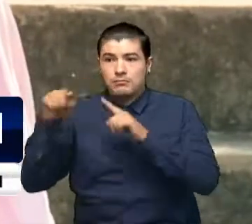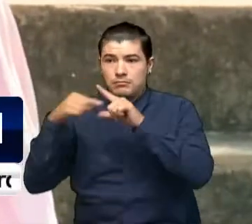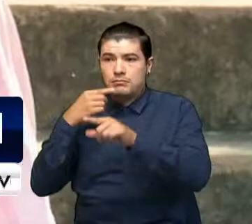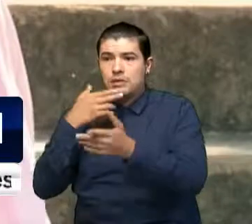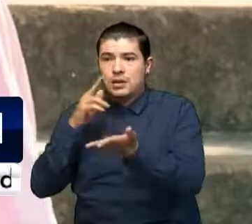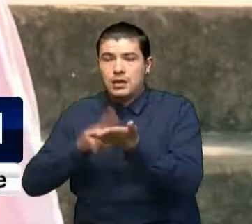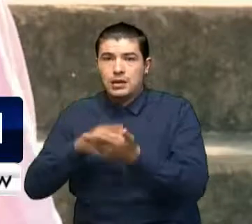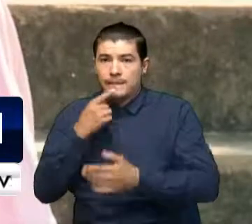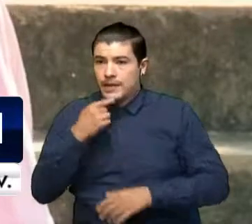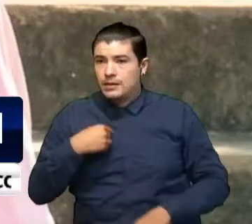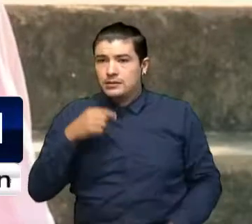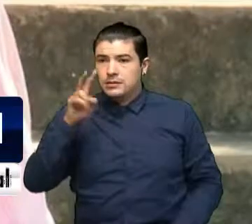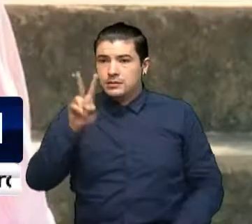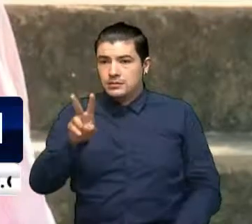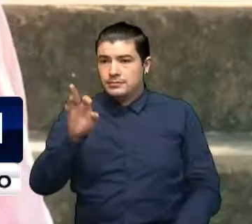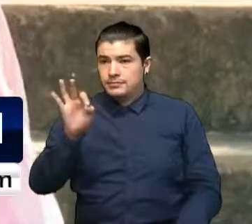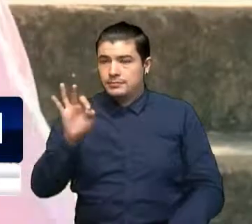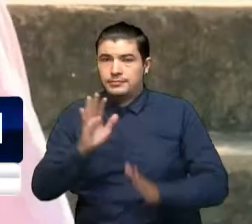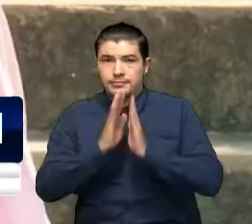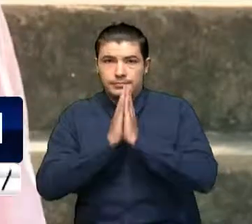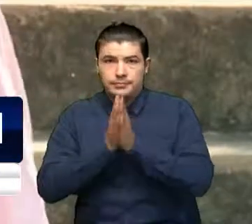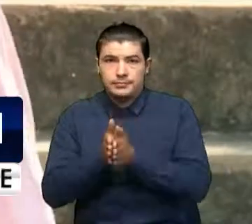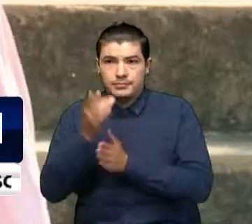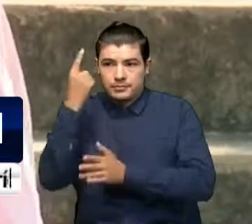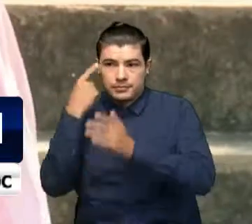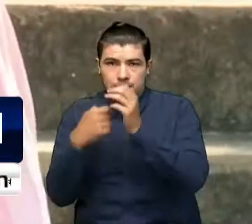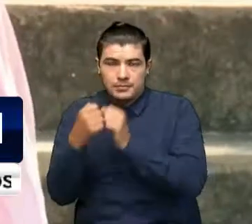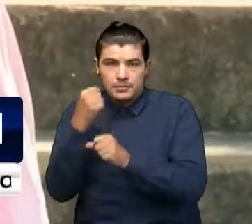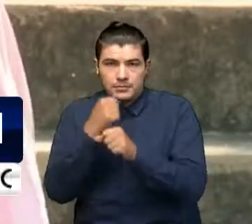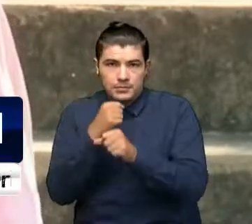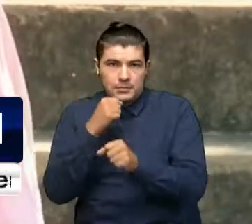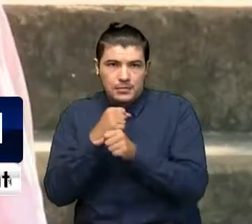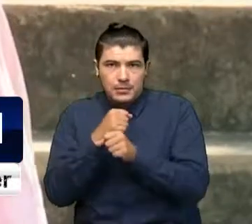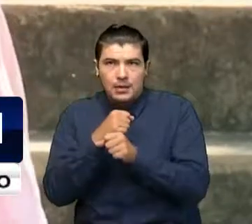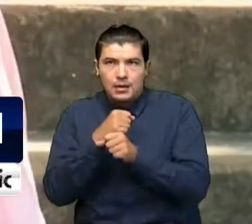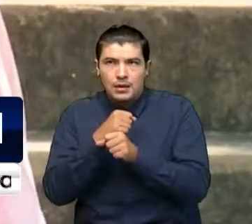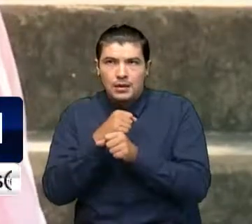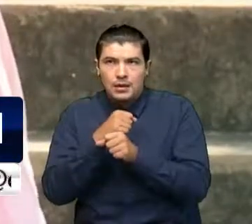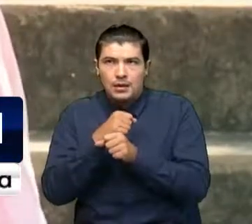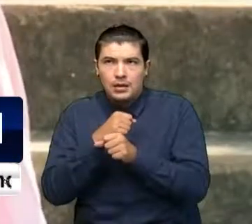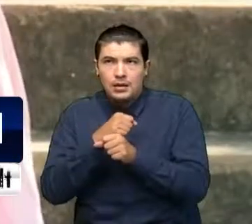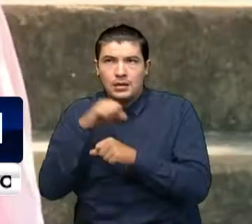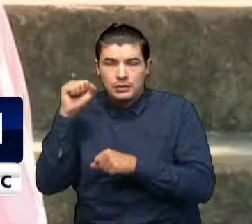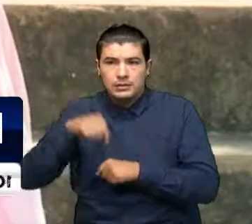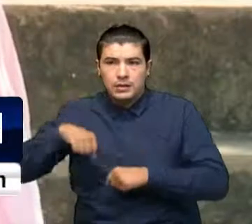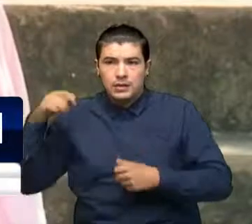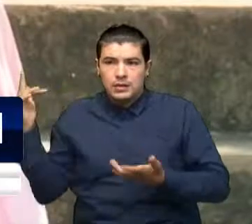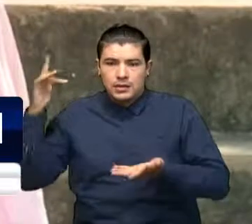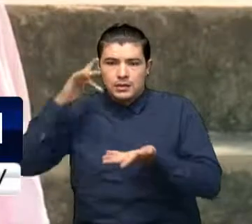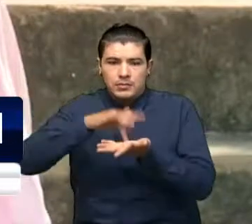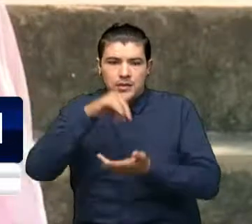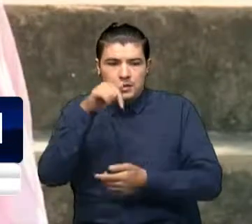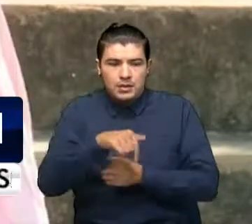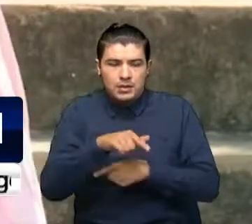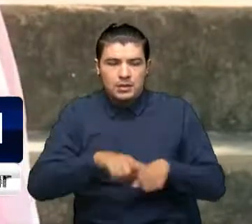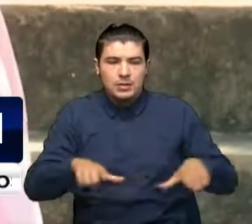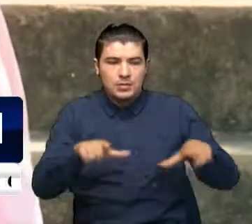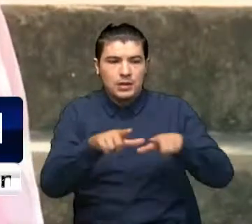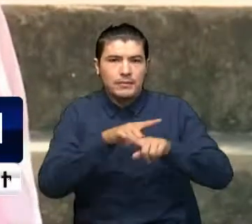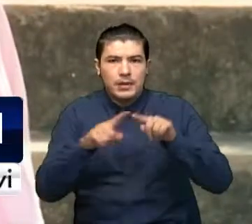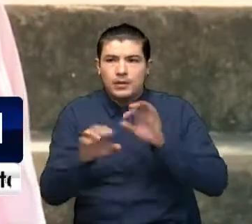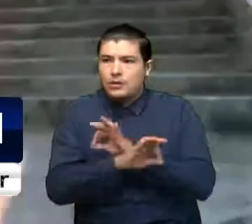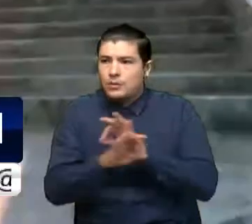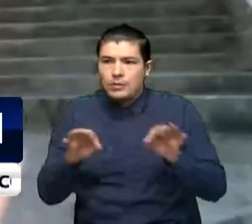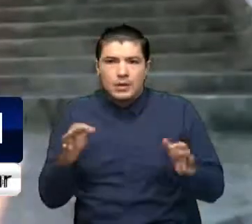diciéndome que el 23 de diciembre del año pasado si van a ser presente y por aquí no